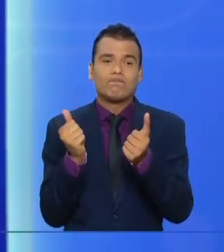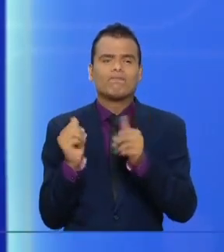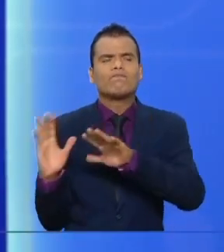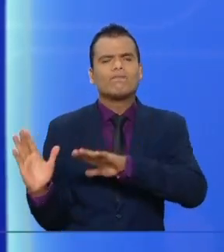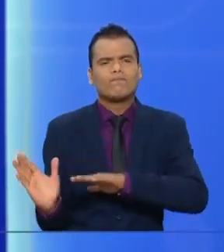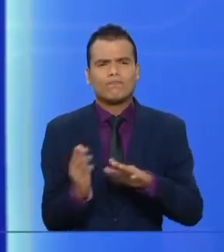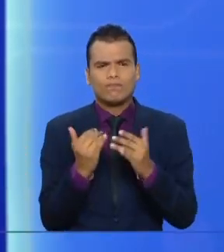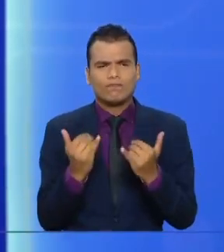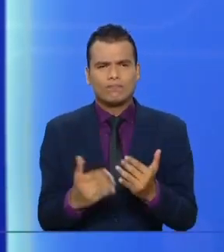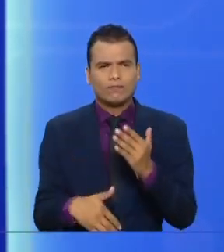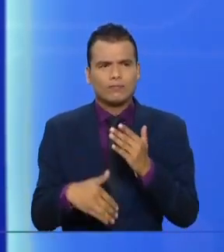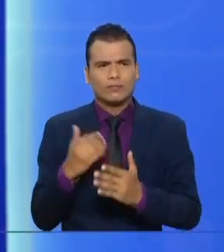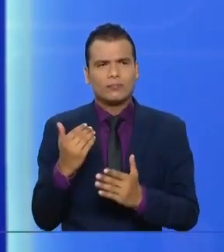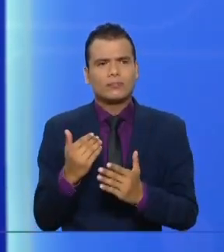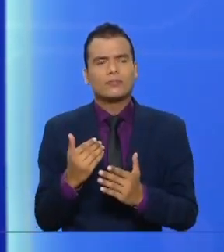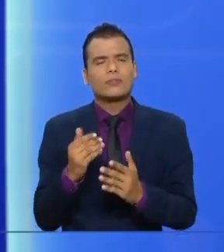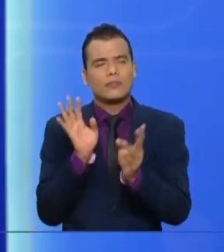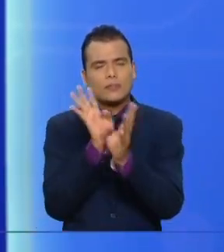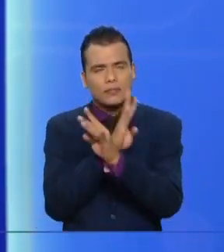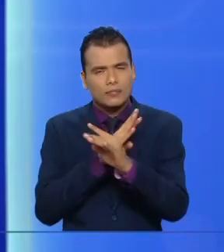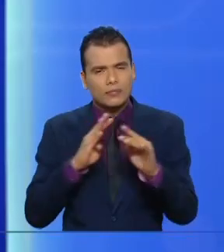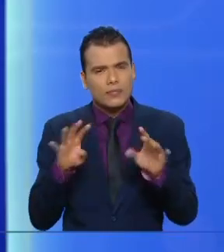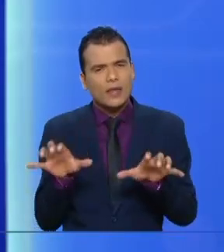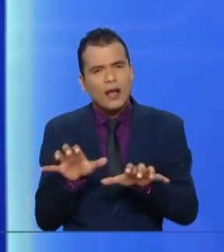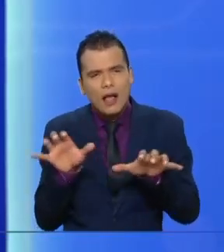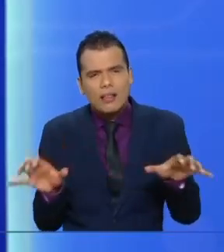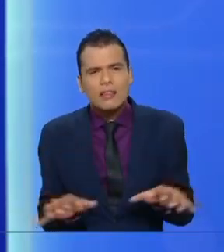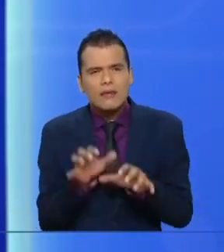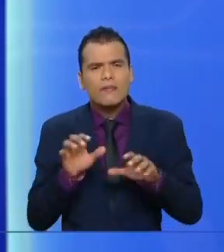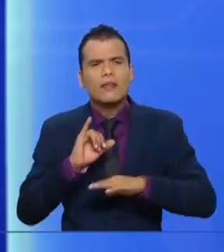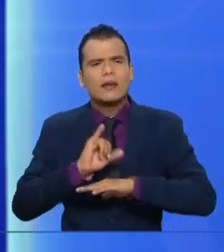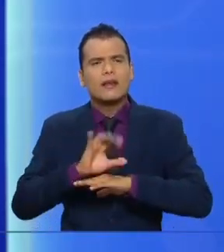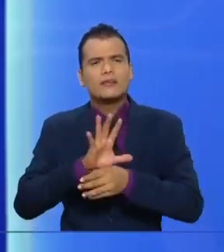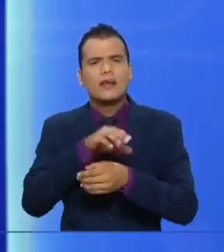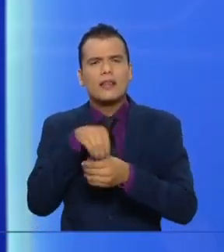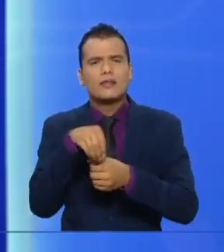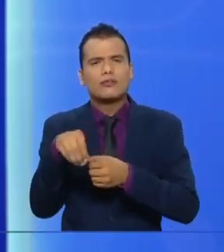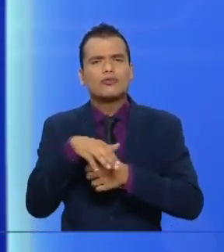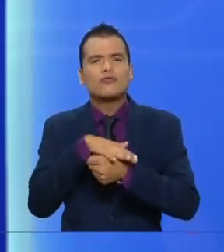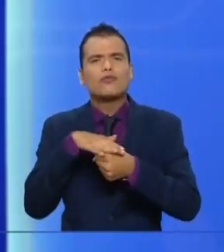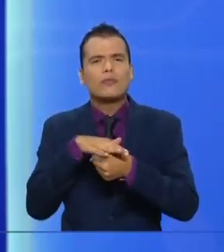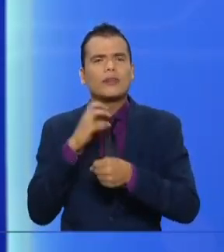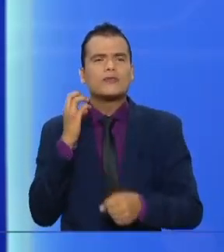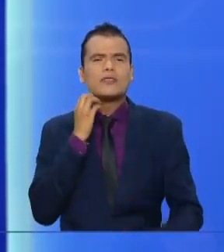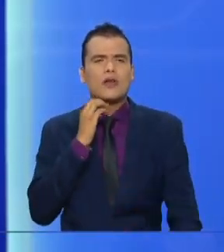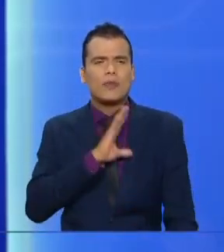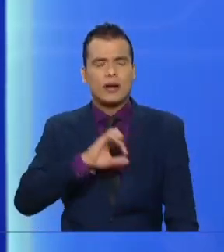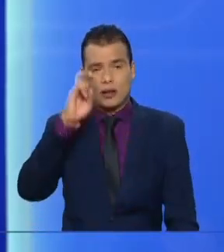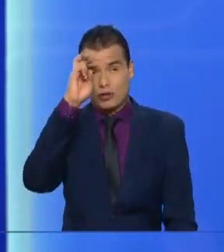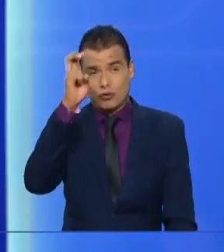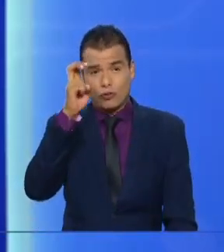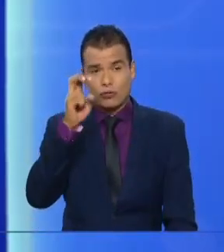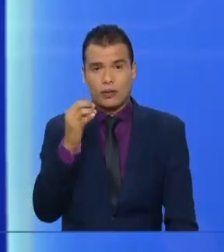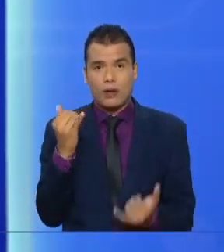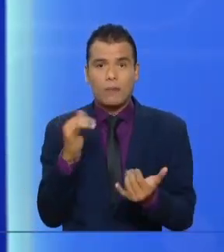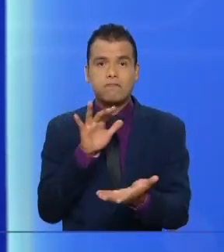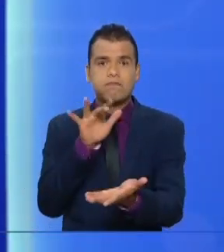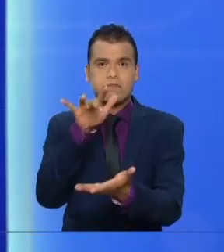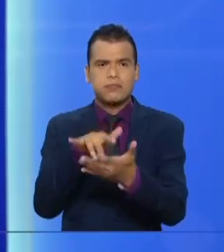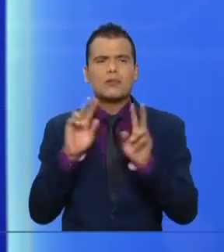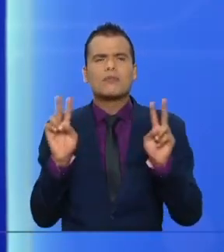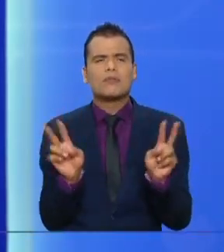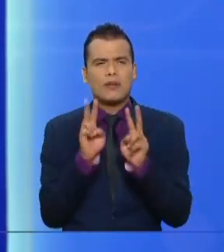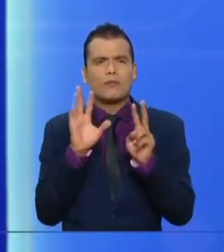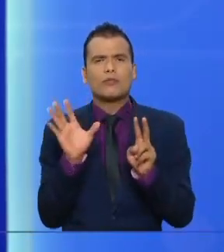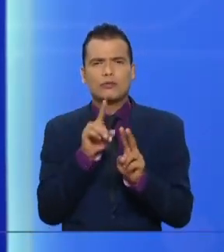esta hora inicia la vigilia en el Santuario Niño Jesús de Praga, en el barrio Salomia, norte de Cali. Telepacífico Noticias acompaña